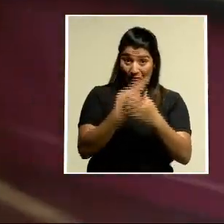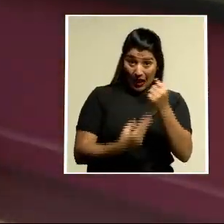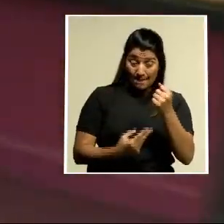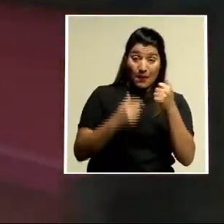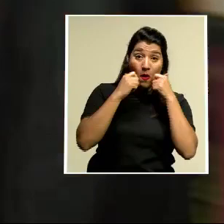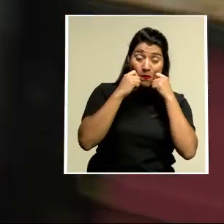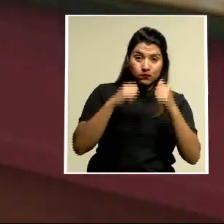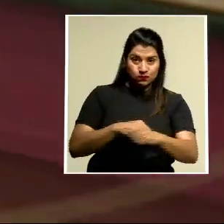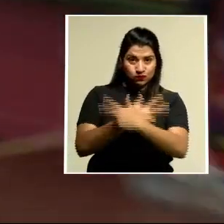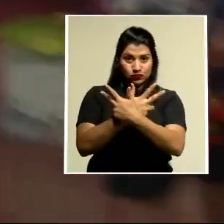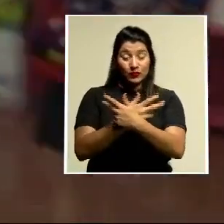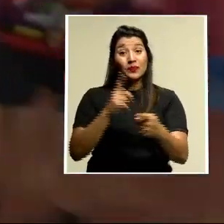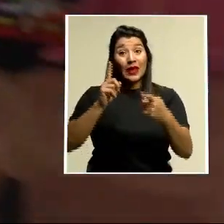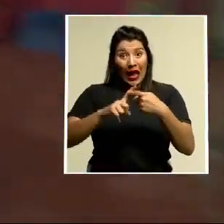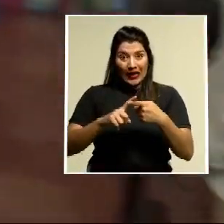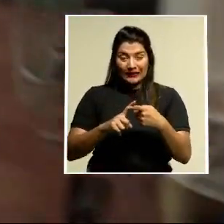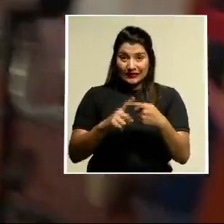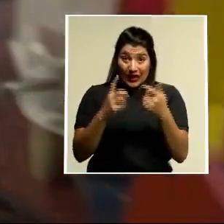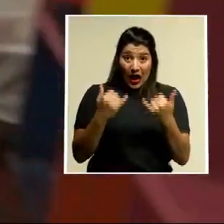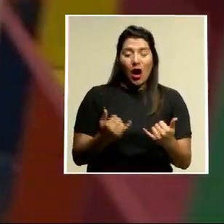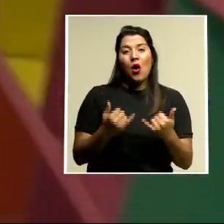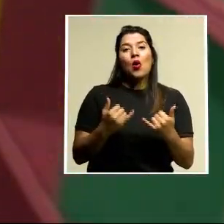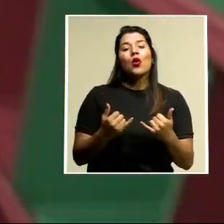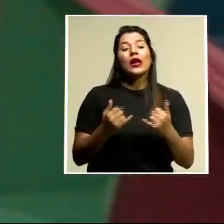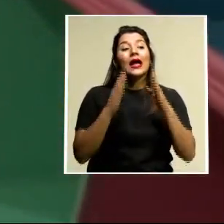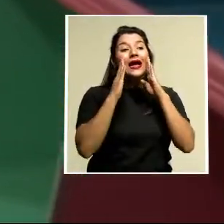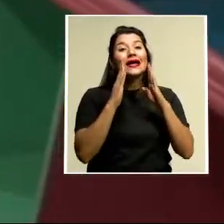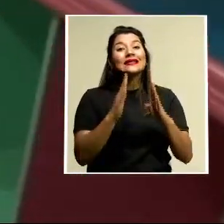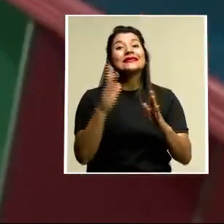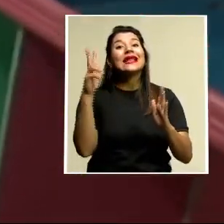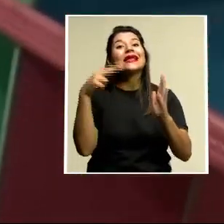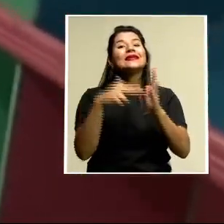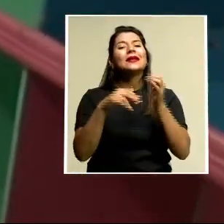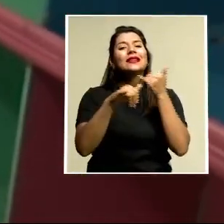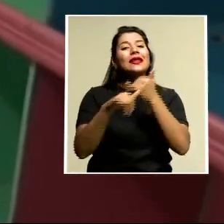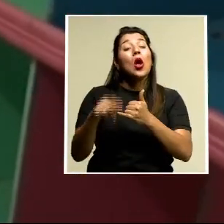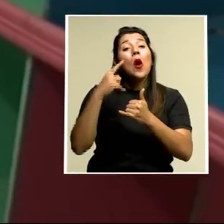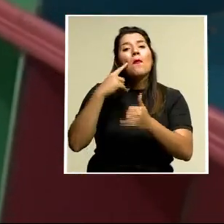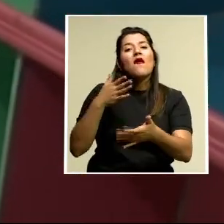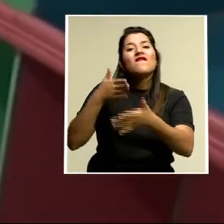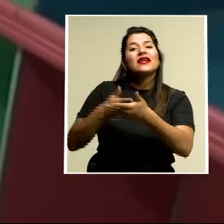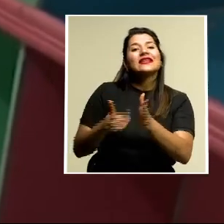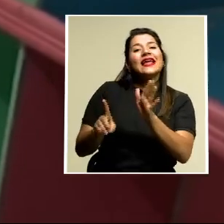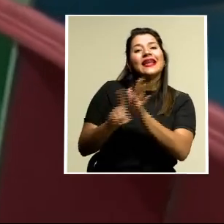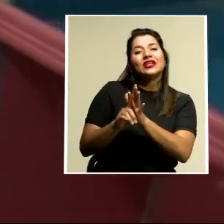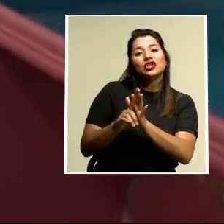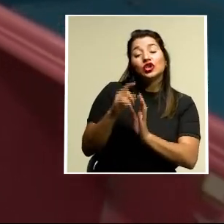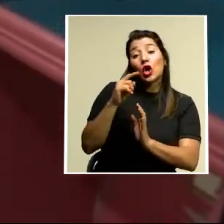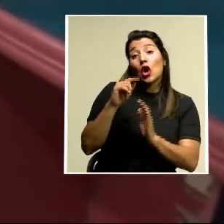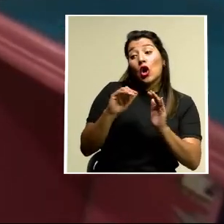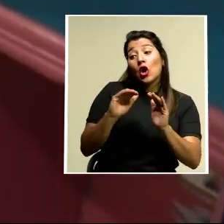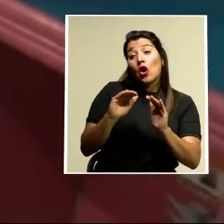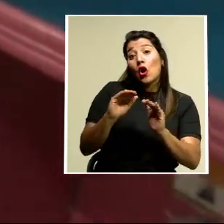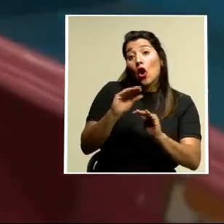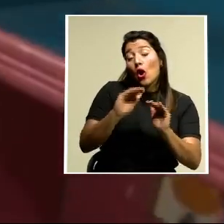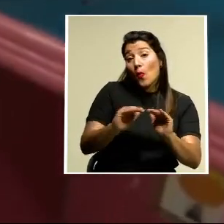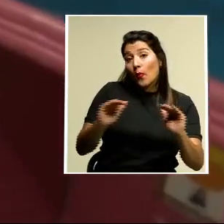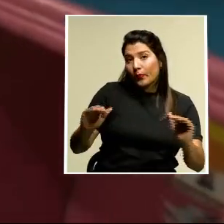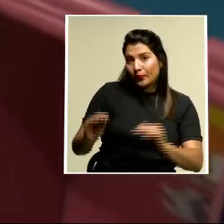la pausa al curso lectivo, se recibieron 3.000 denuncias por violación de los derechos de los menores. Los niños en